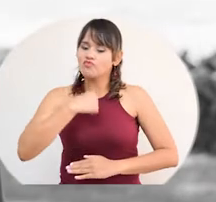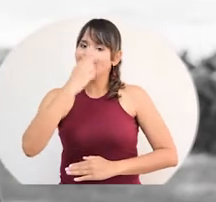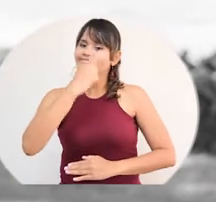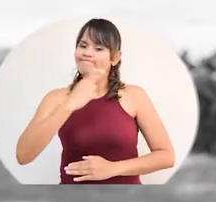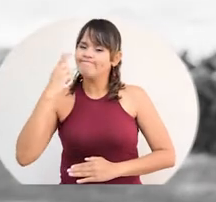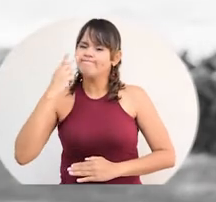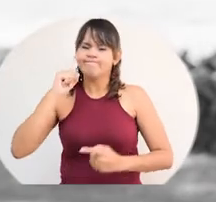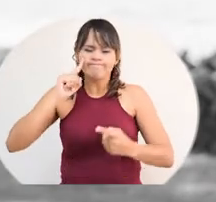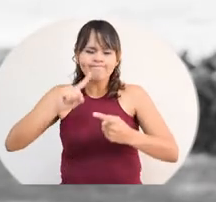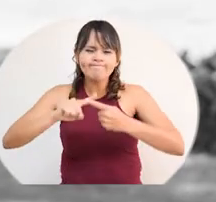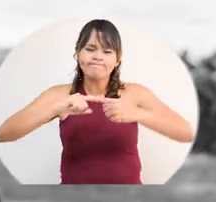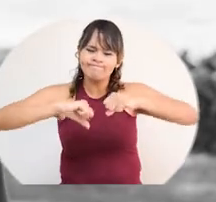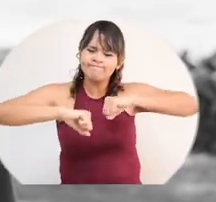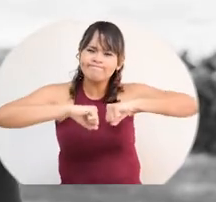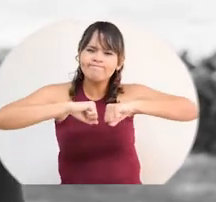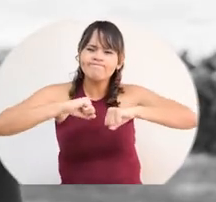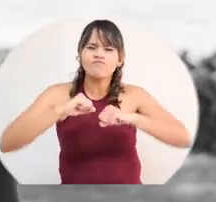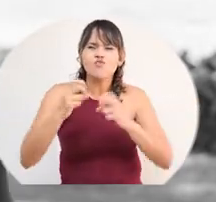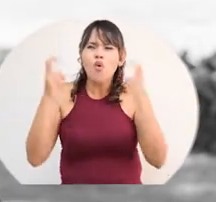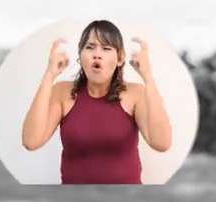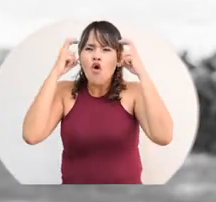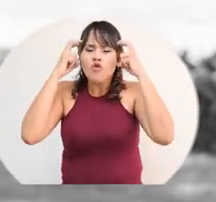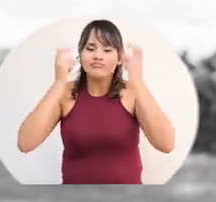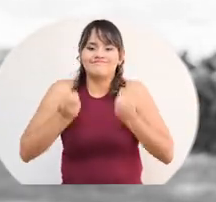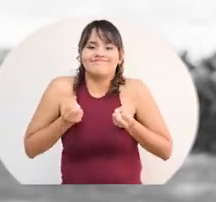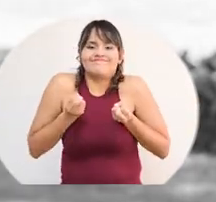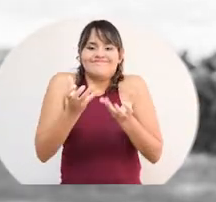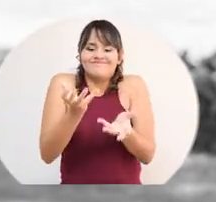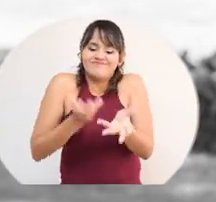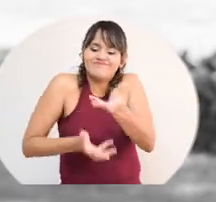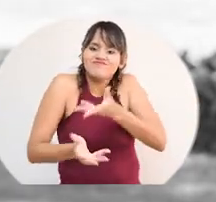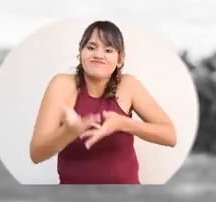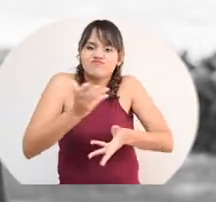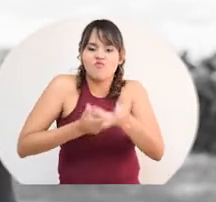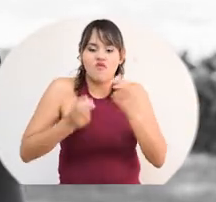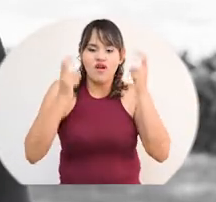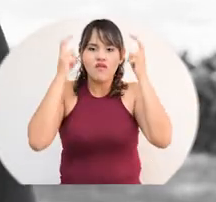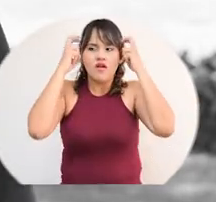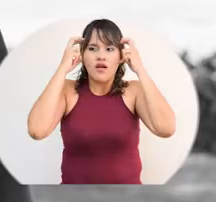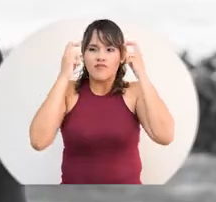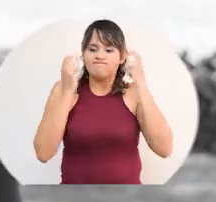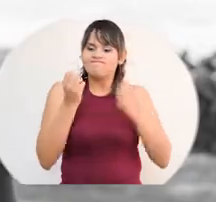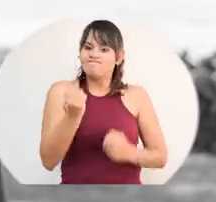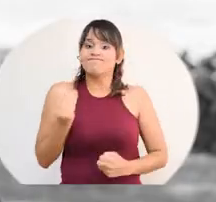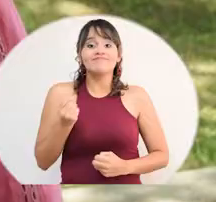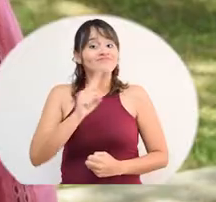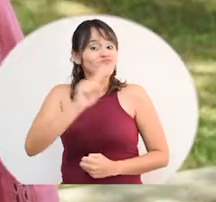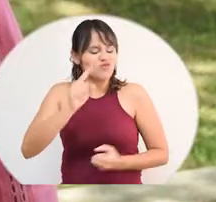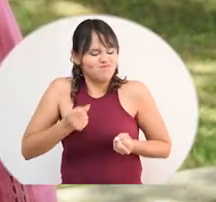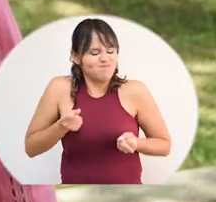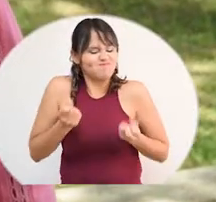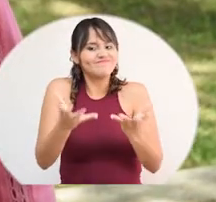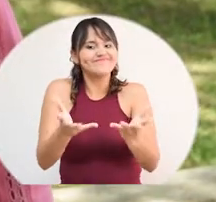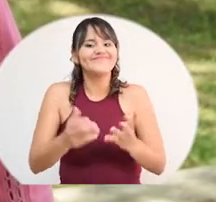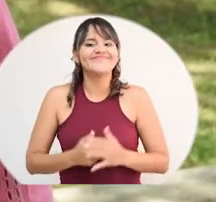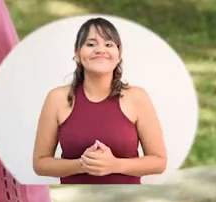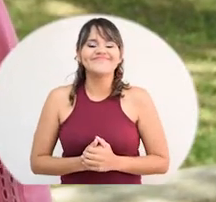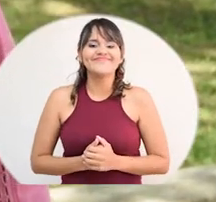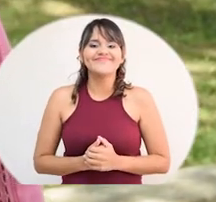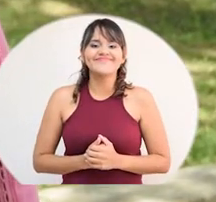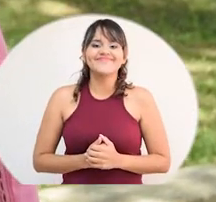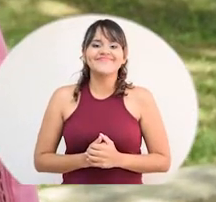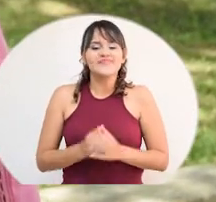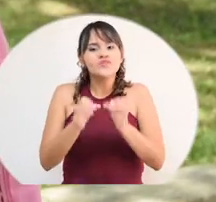compromiso con la disciplina y estar dispuesto a compartir sus conocimientos y sin mezquindad saber lo que